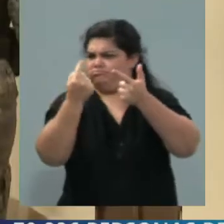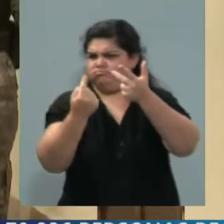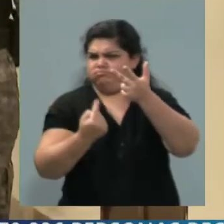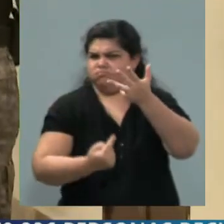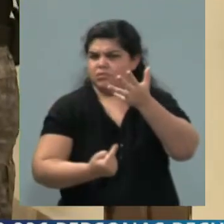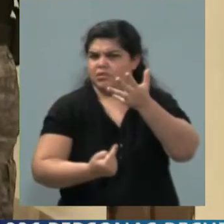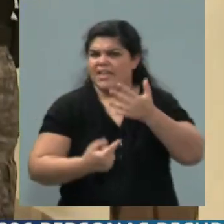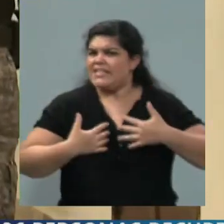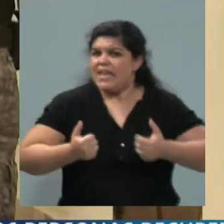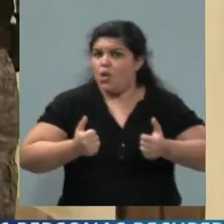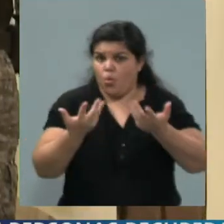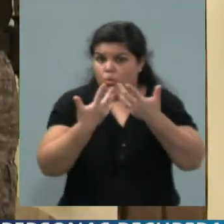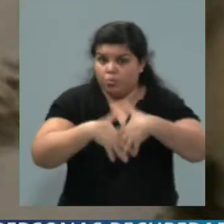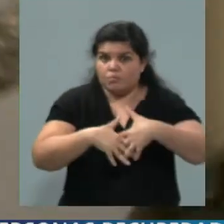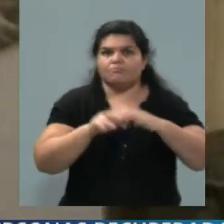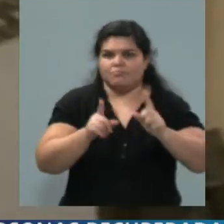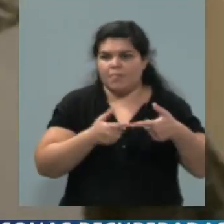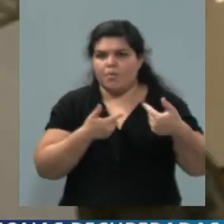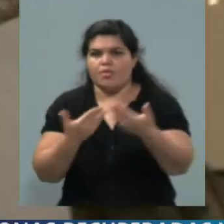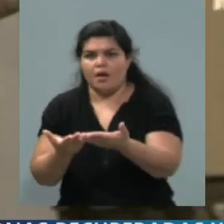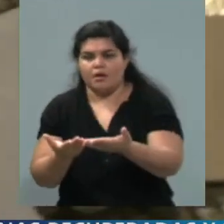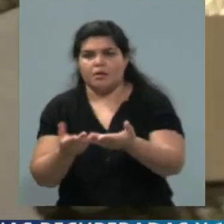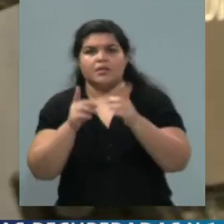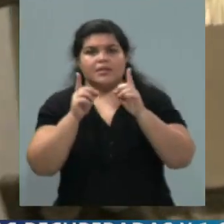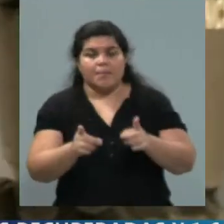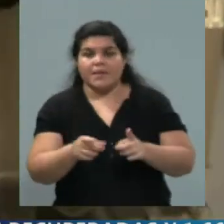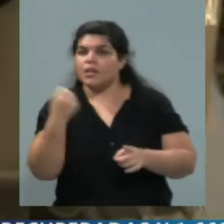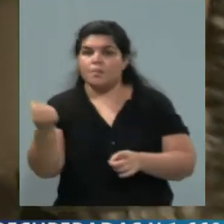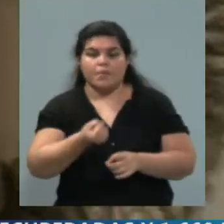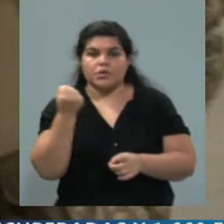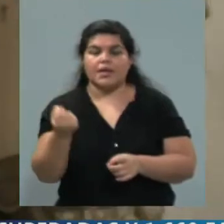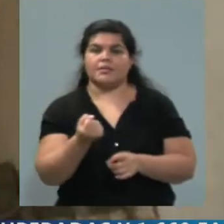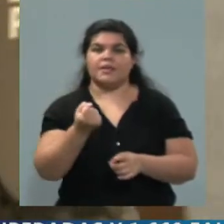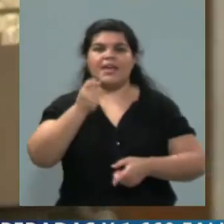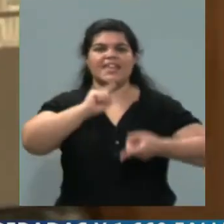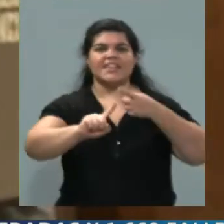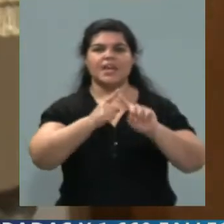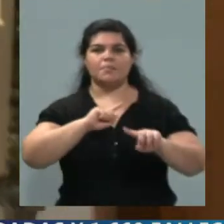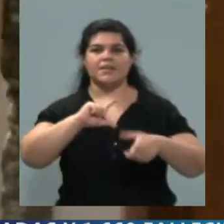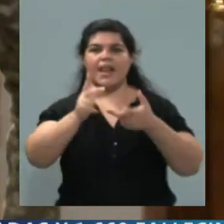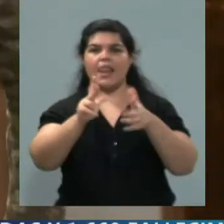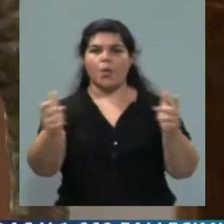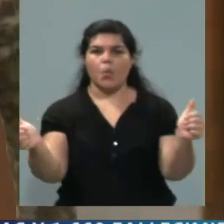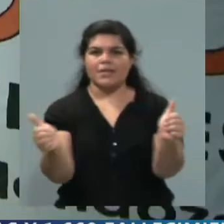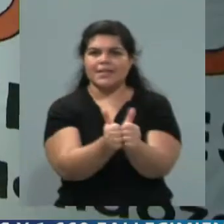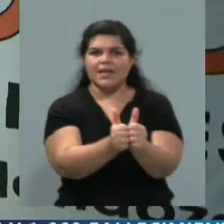El asegurar los intérpretes en lengua de señas. Eso es necesario para una persona